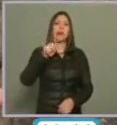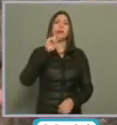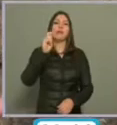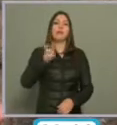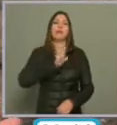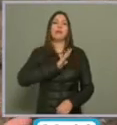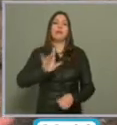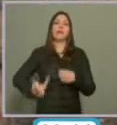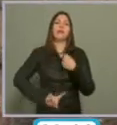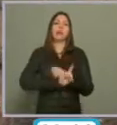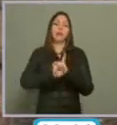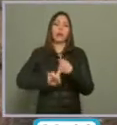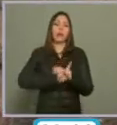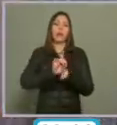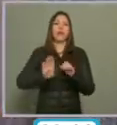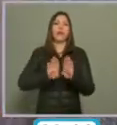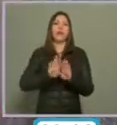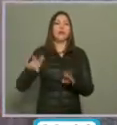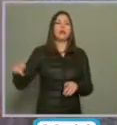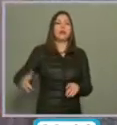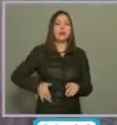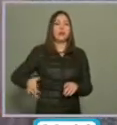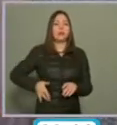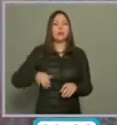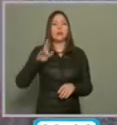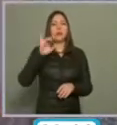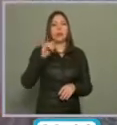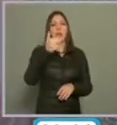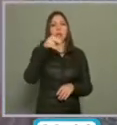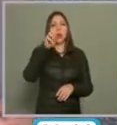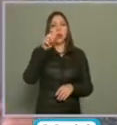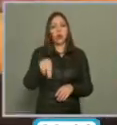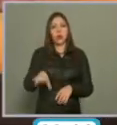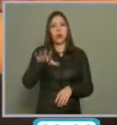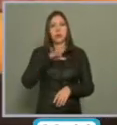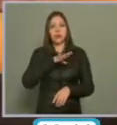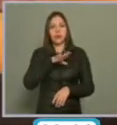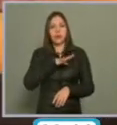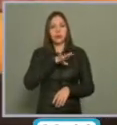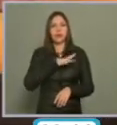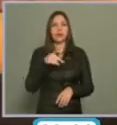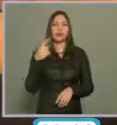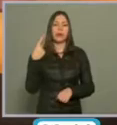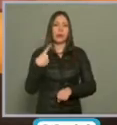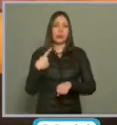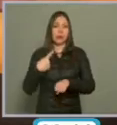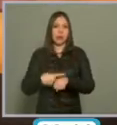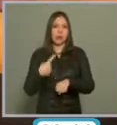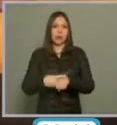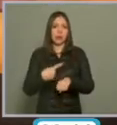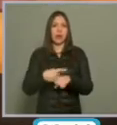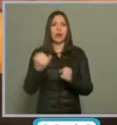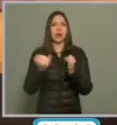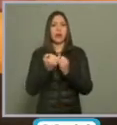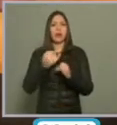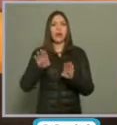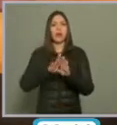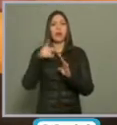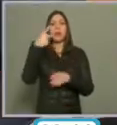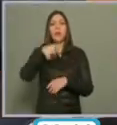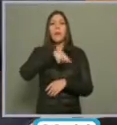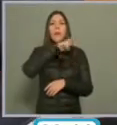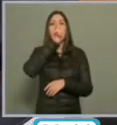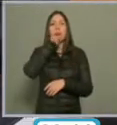directamente corazón, vasos sanguíneos y riñón. Sí, exactamente, afecta a esos Sí. niveles, afecta a la pared de las arterias, la pared interna de las